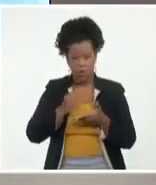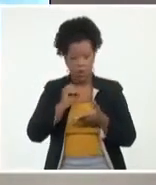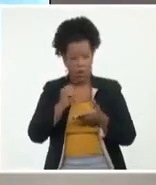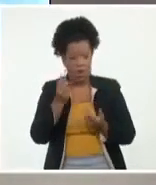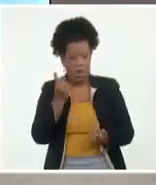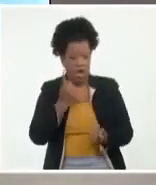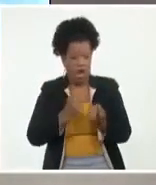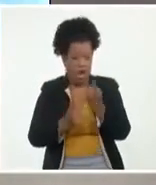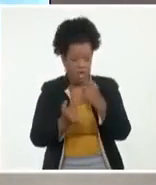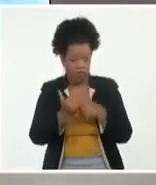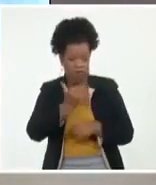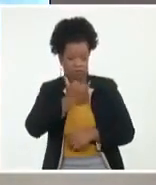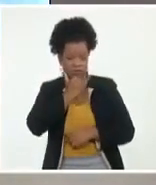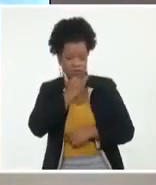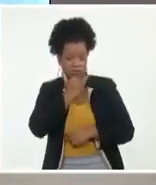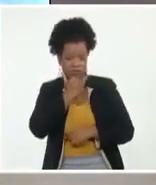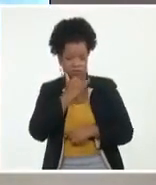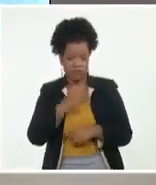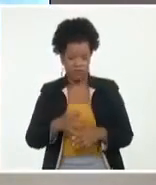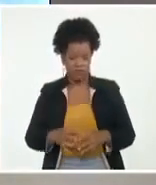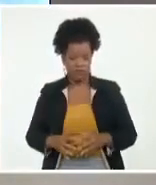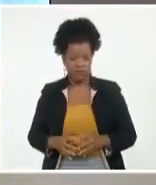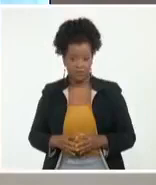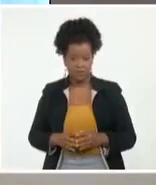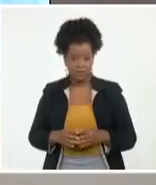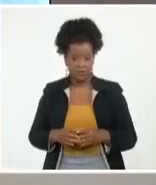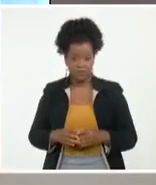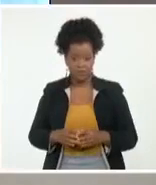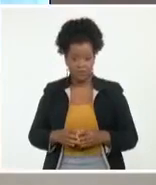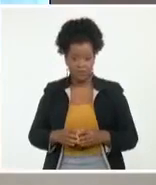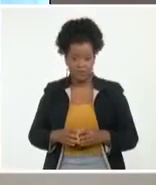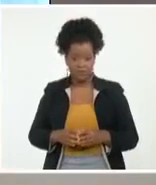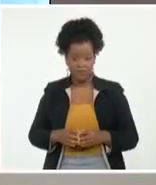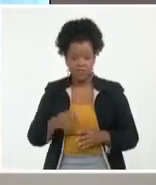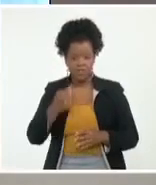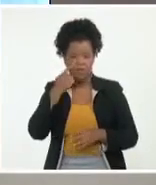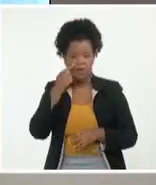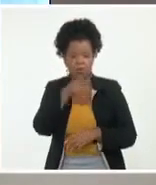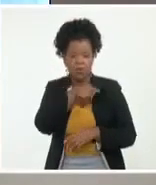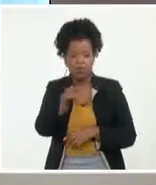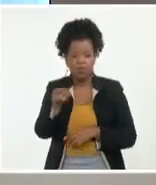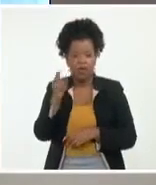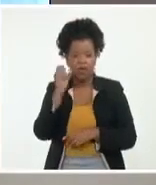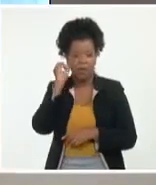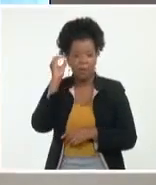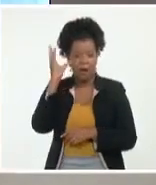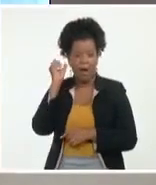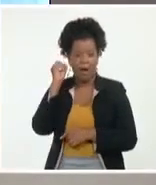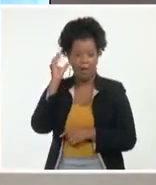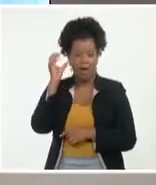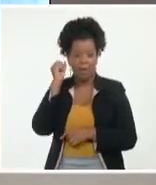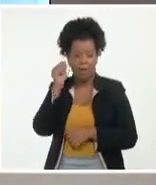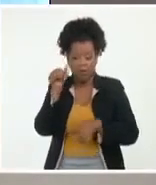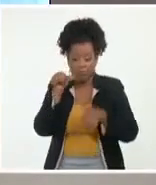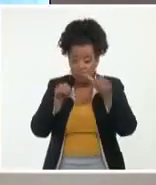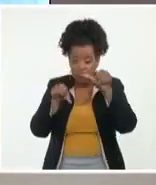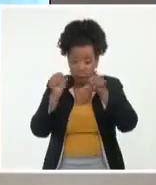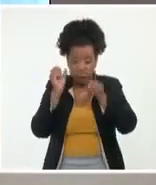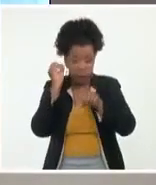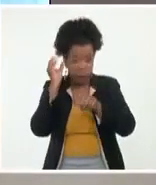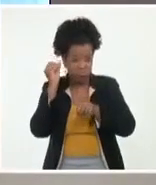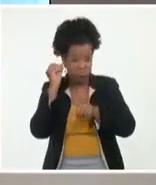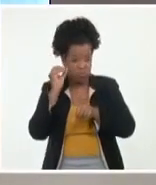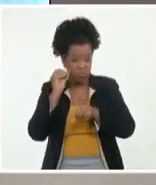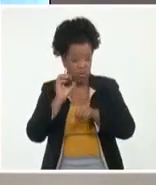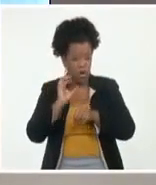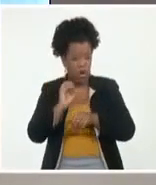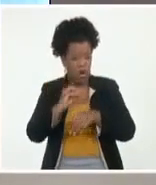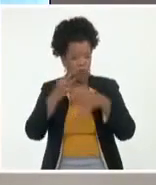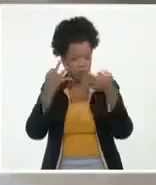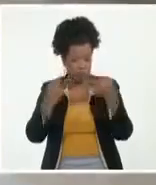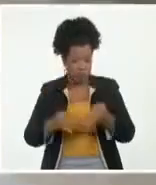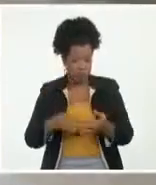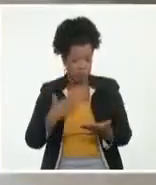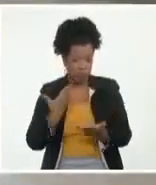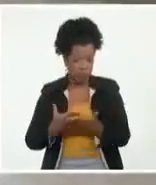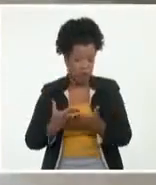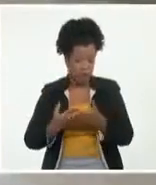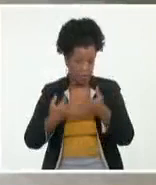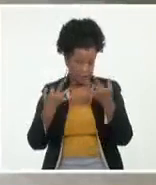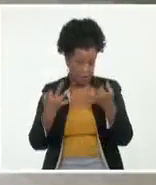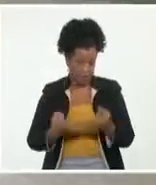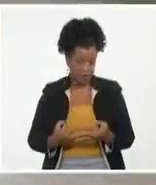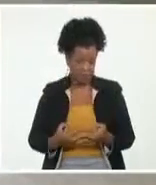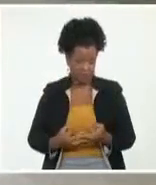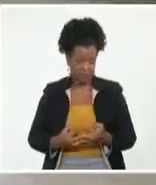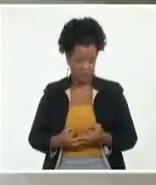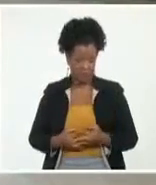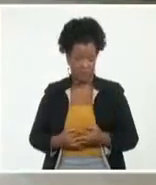parte de un ensayo clínico de este tipo? ¿Es un experimento, como se ha comentado, no sin mala intención, en redes sociales?